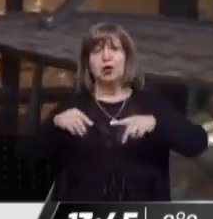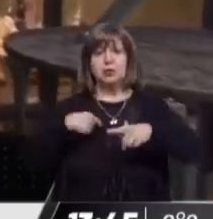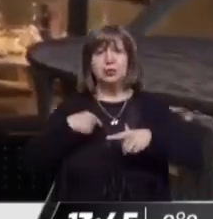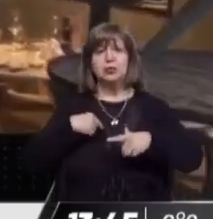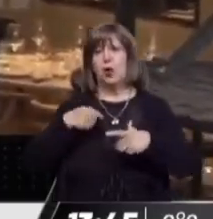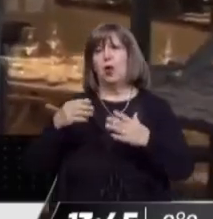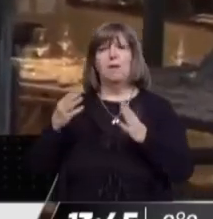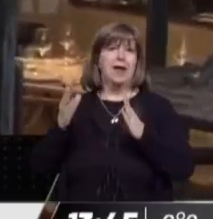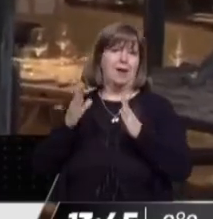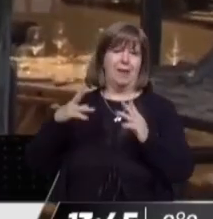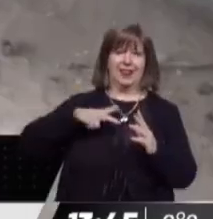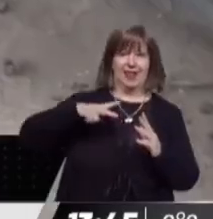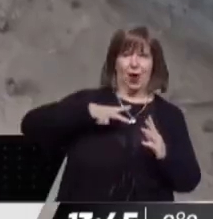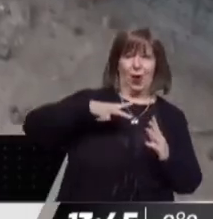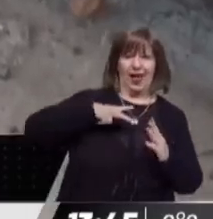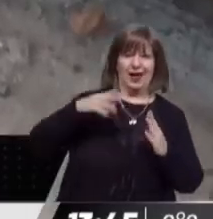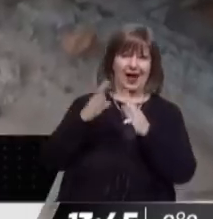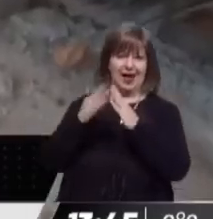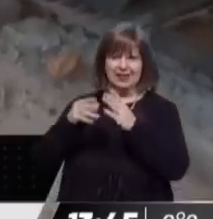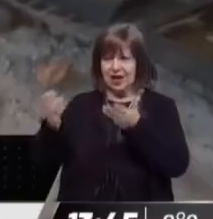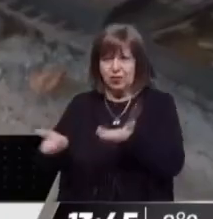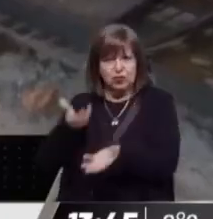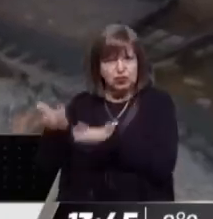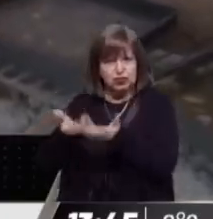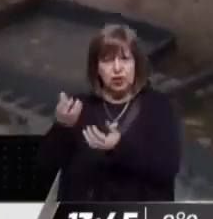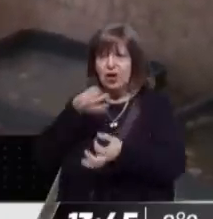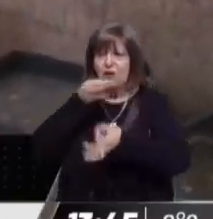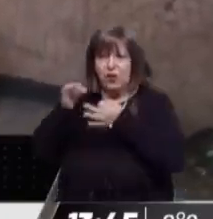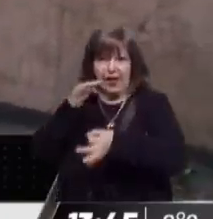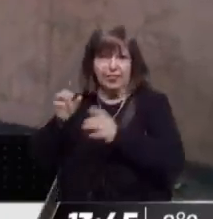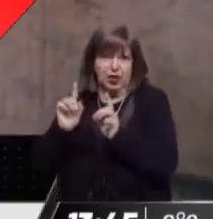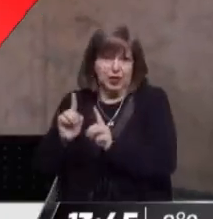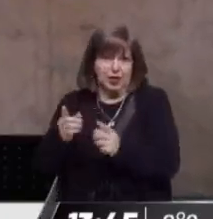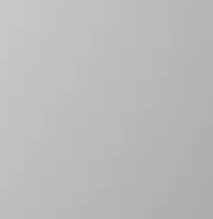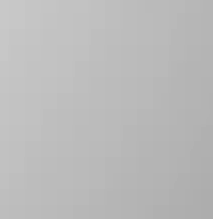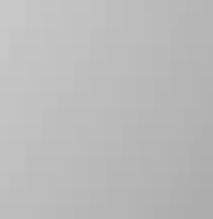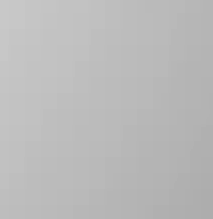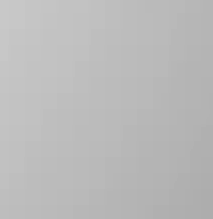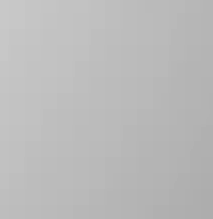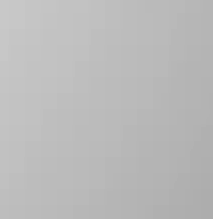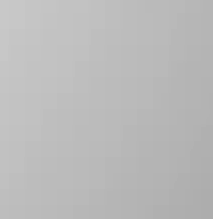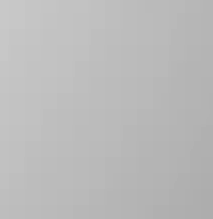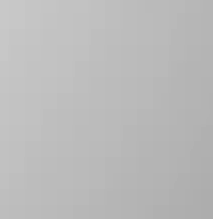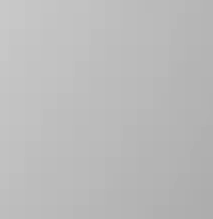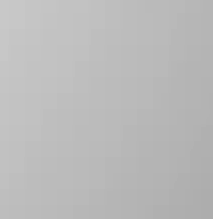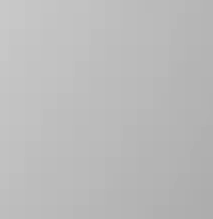cocino en mi casa también pero no con un solo trabajo no alcanza últimamente